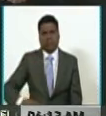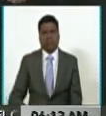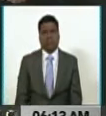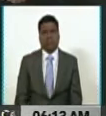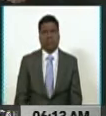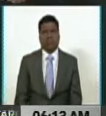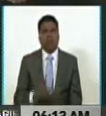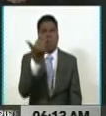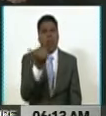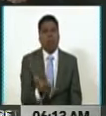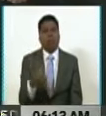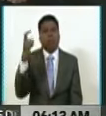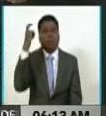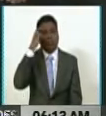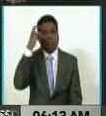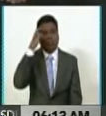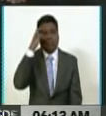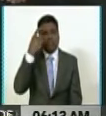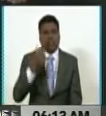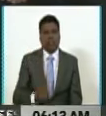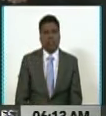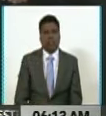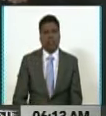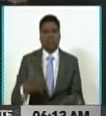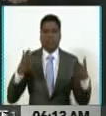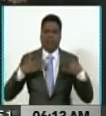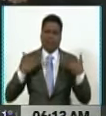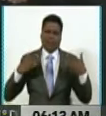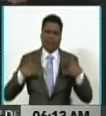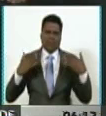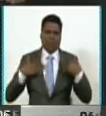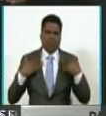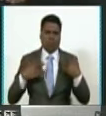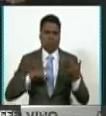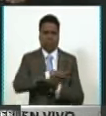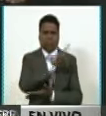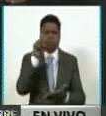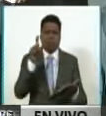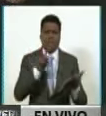Hoy es un día de júbilo nacional,